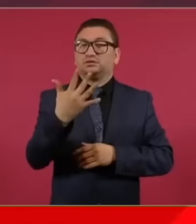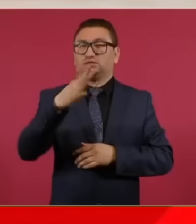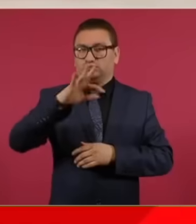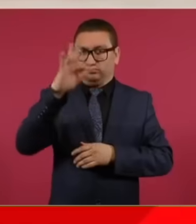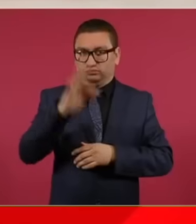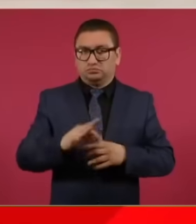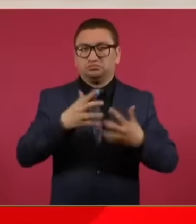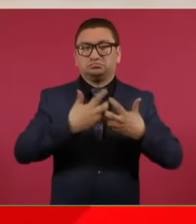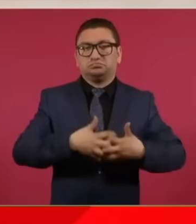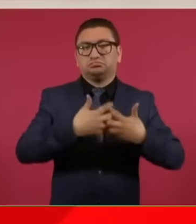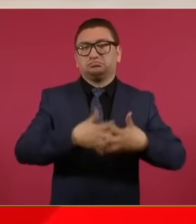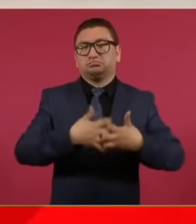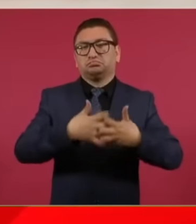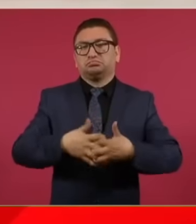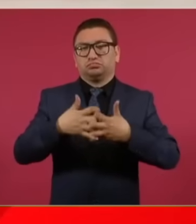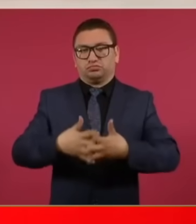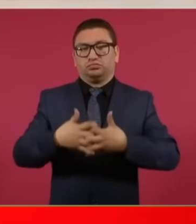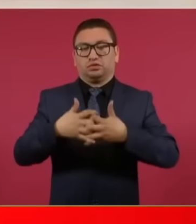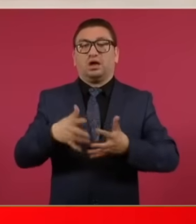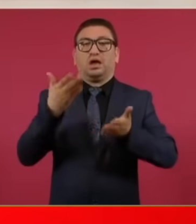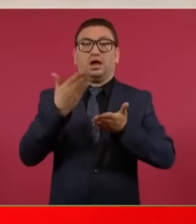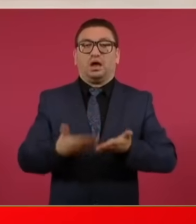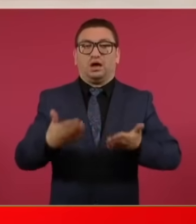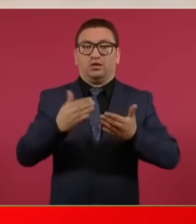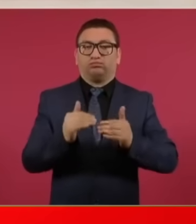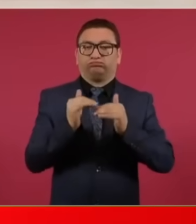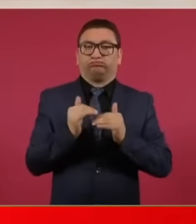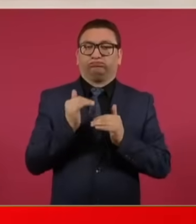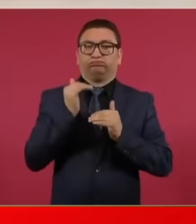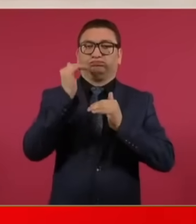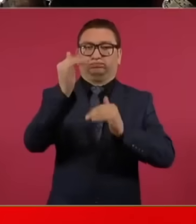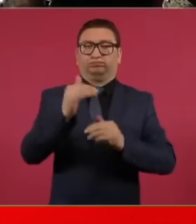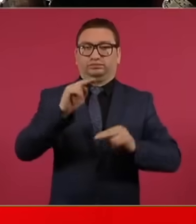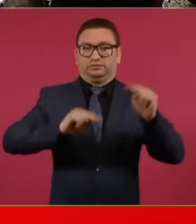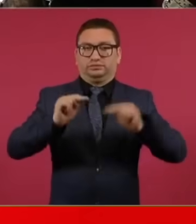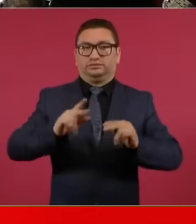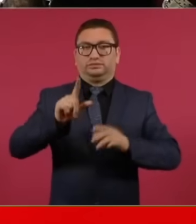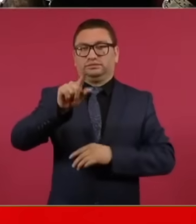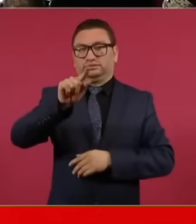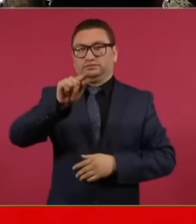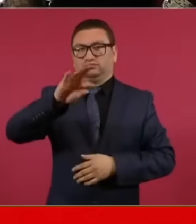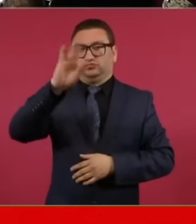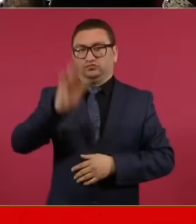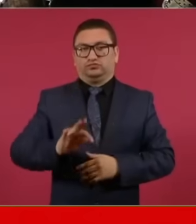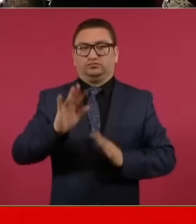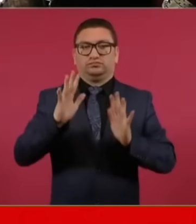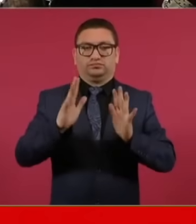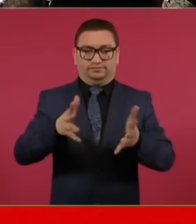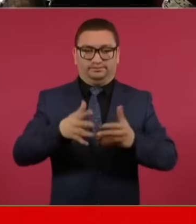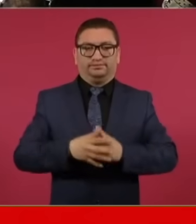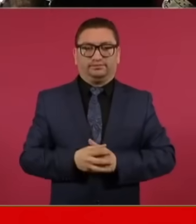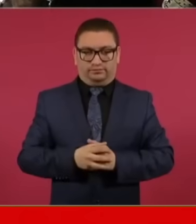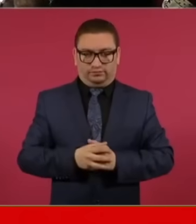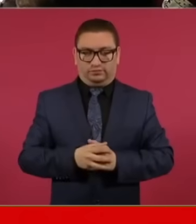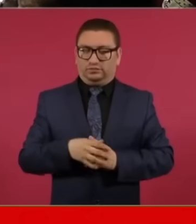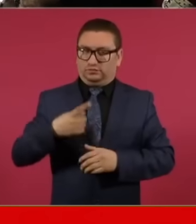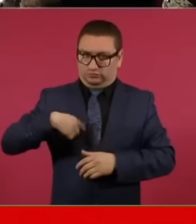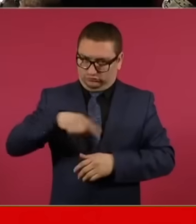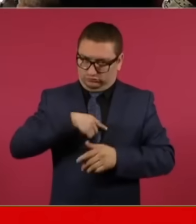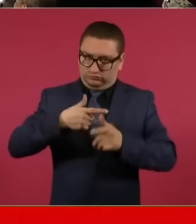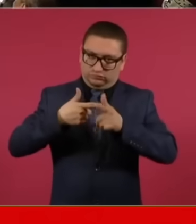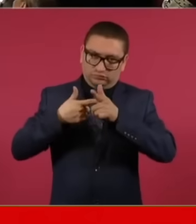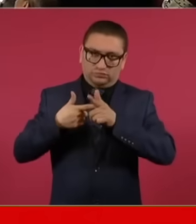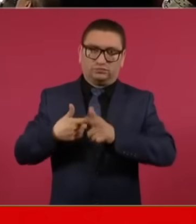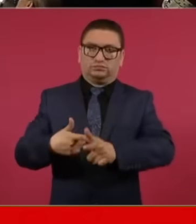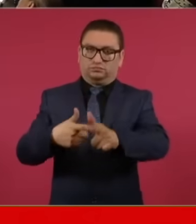35% de su capacidad, y las tenemos ya en 70% de su capacidad, y las vamos